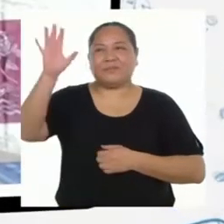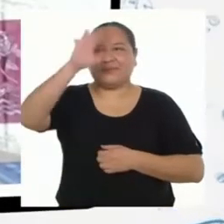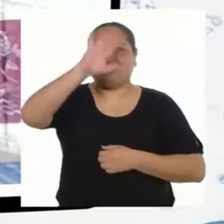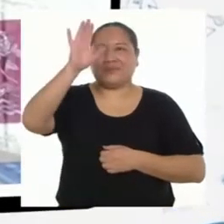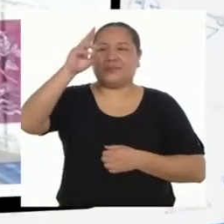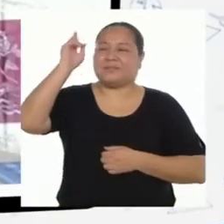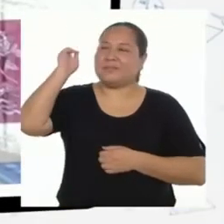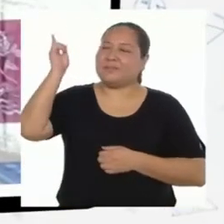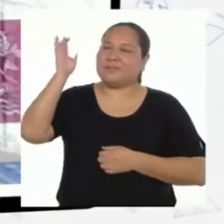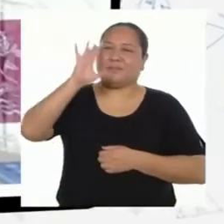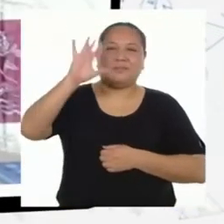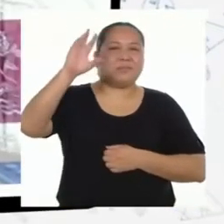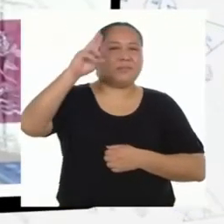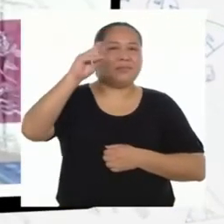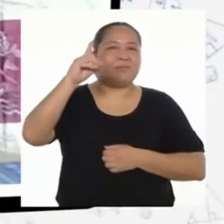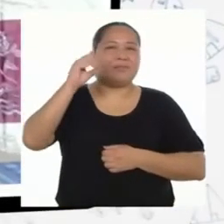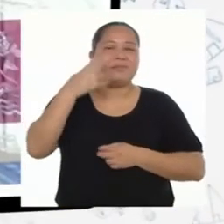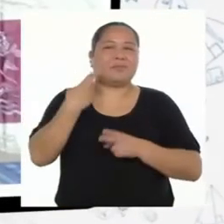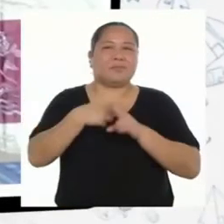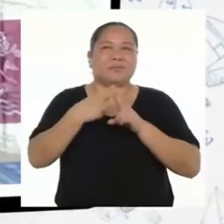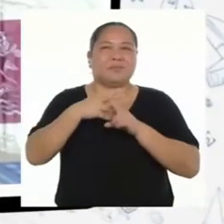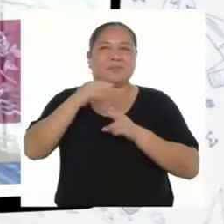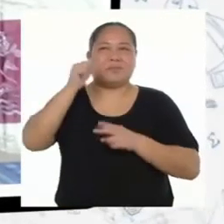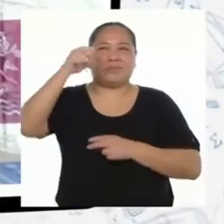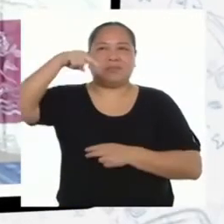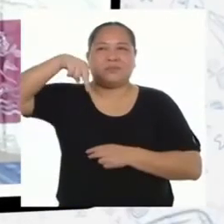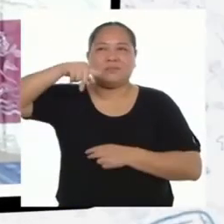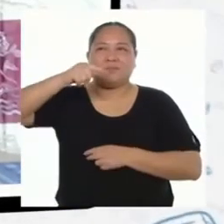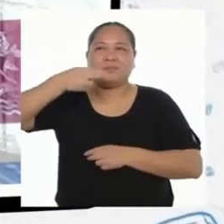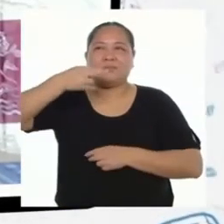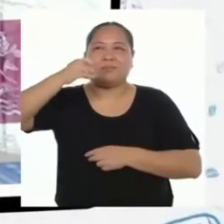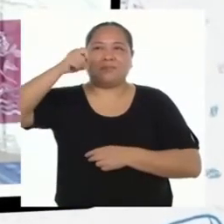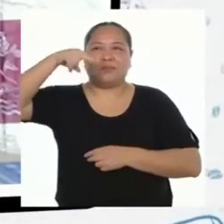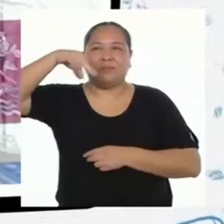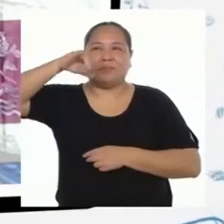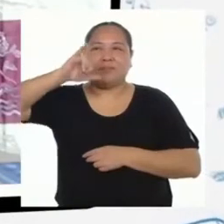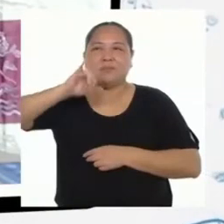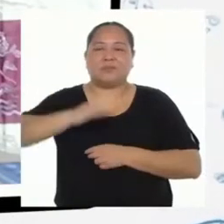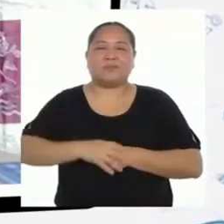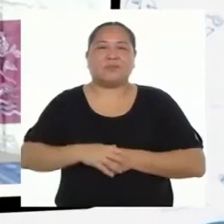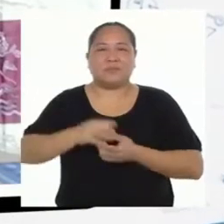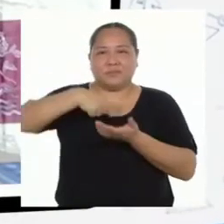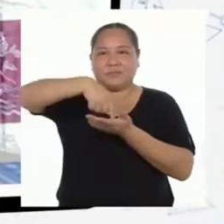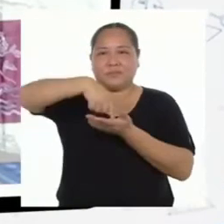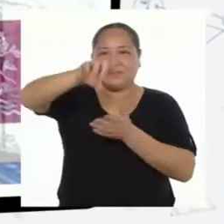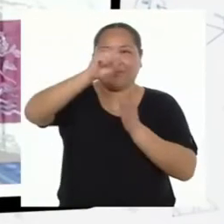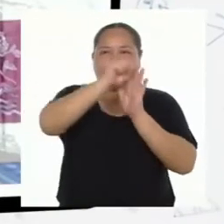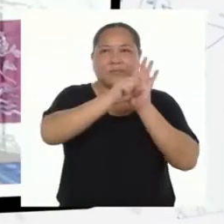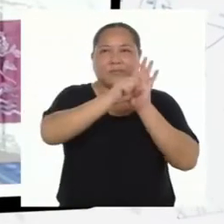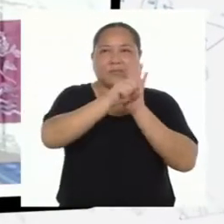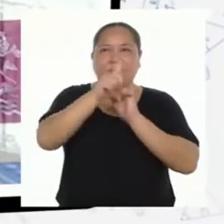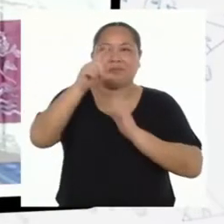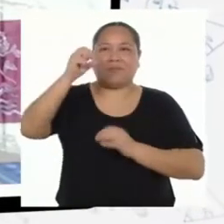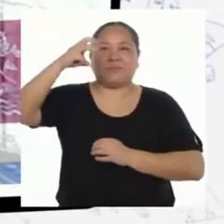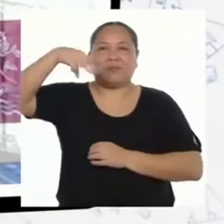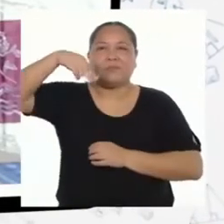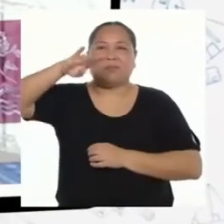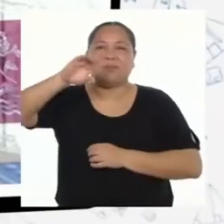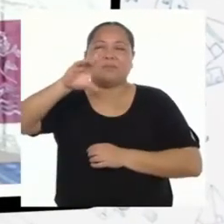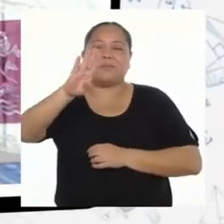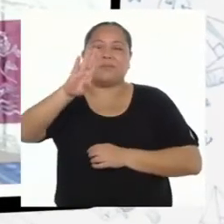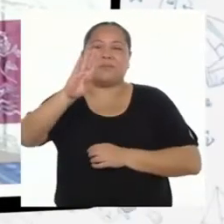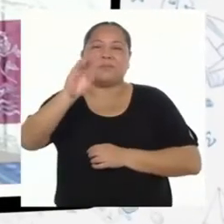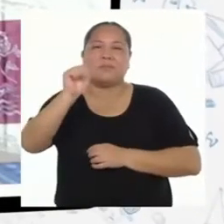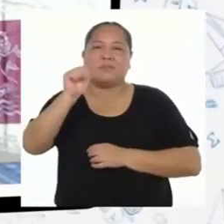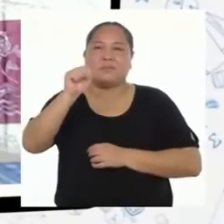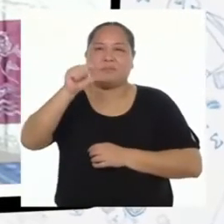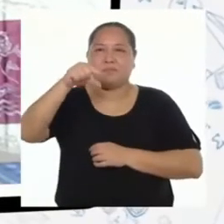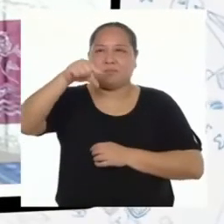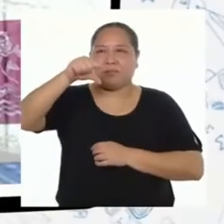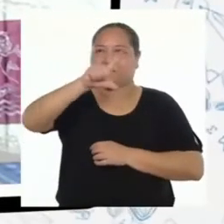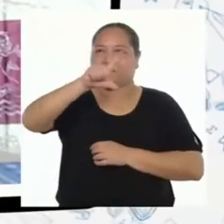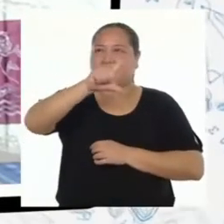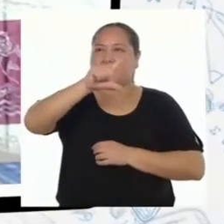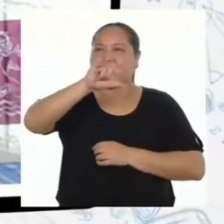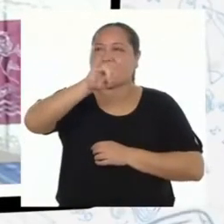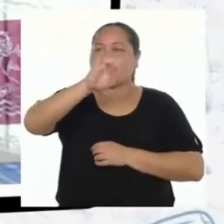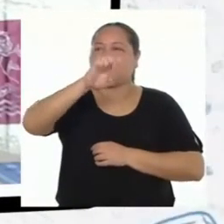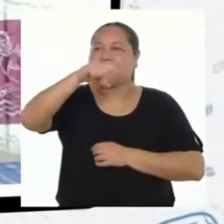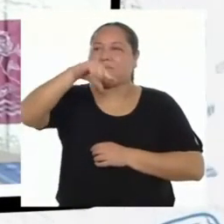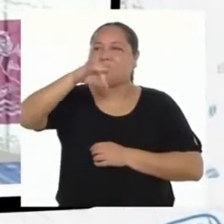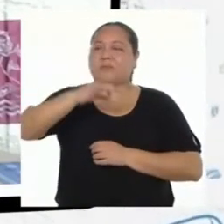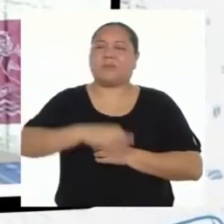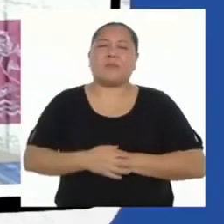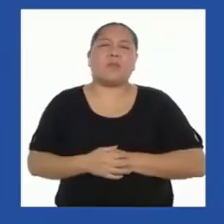Hola profesor Rodrigo, mi nombre es Antonio Ebre, vi este video desde Lambayeque. Mi pregunta es, ¿qué